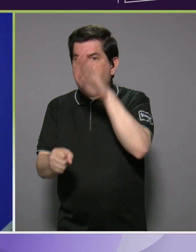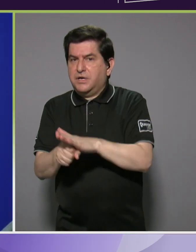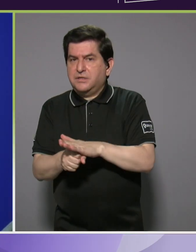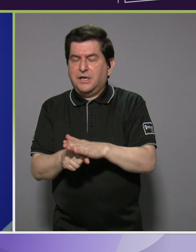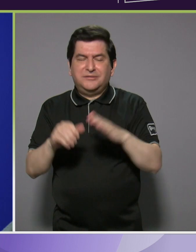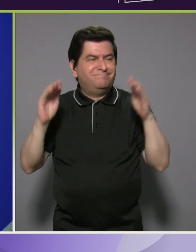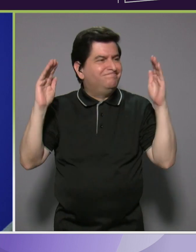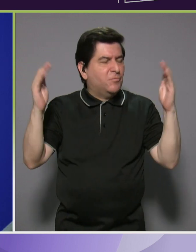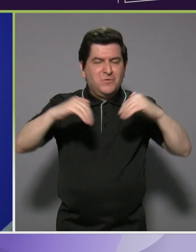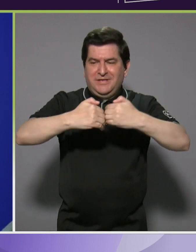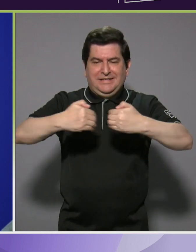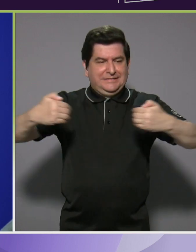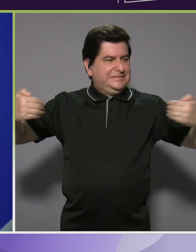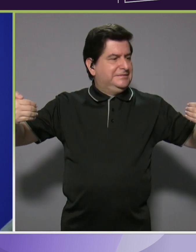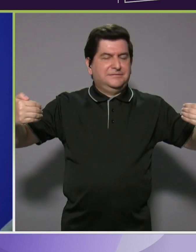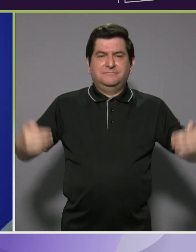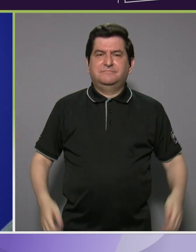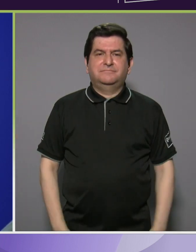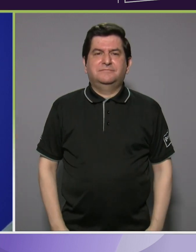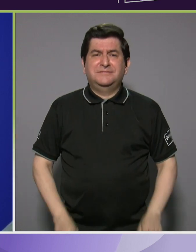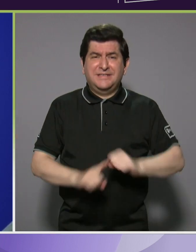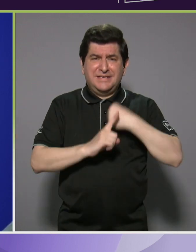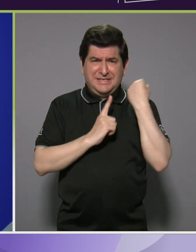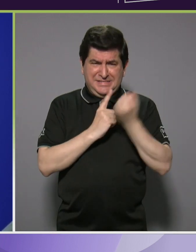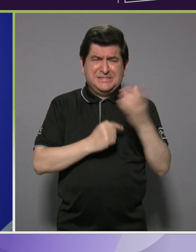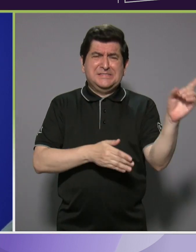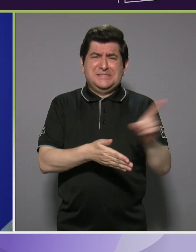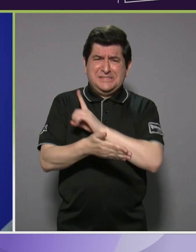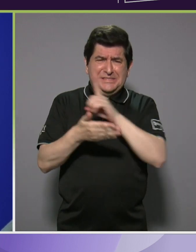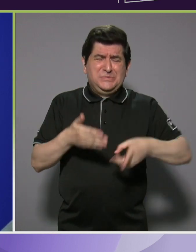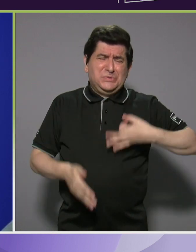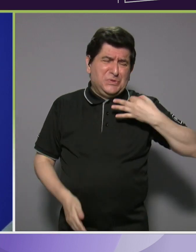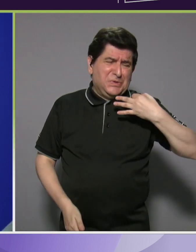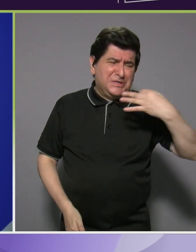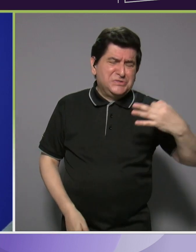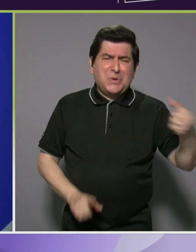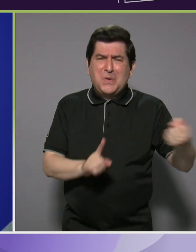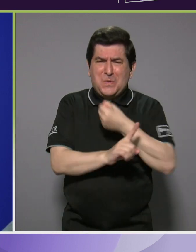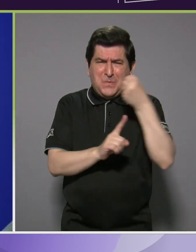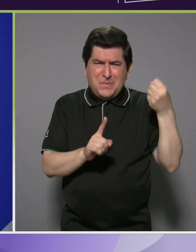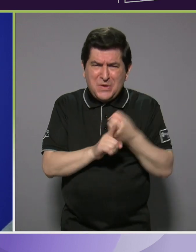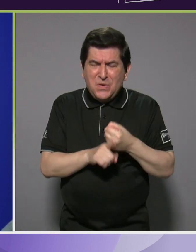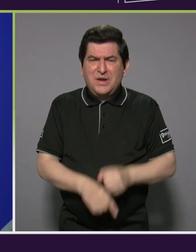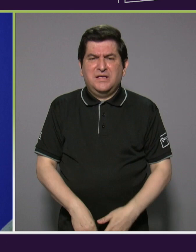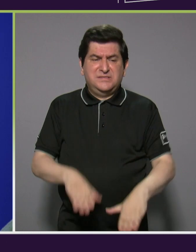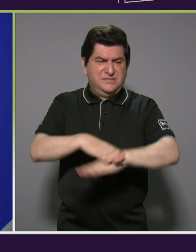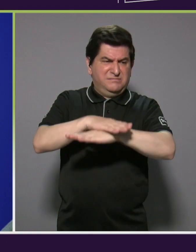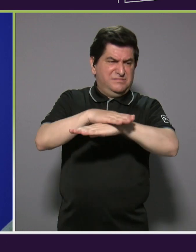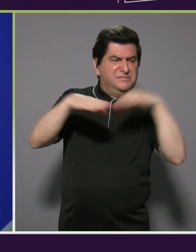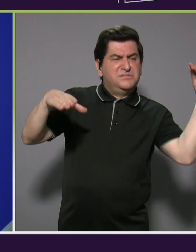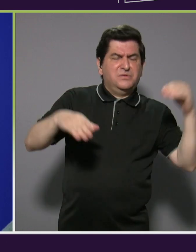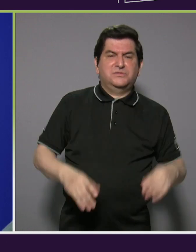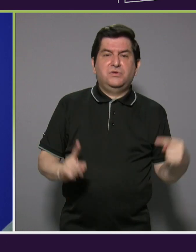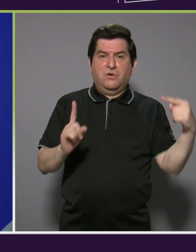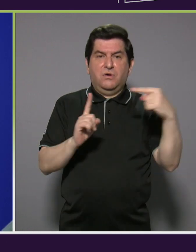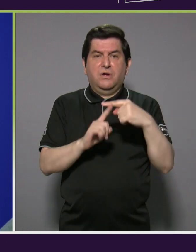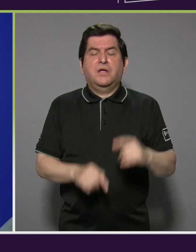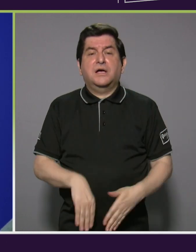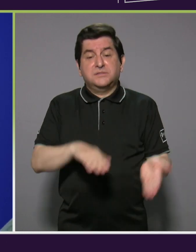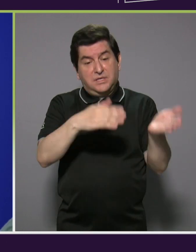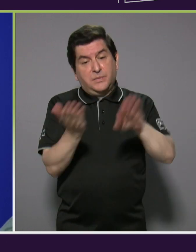inmensas. Todavía vivimos con discriminaciones diarias, con violencia, con exclusión y hasta con muerte.